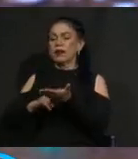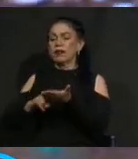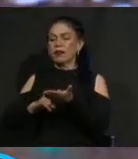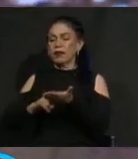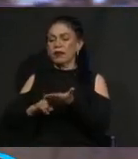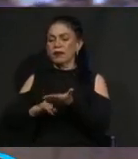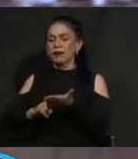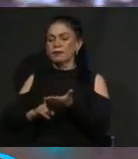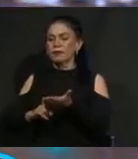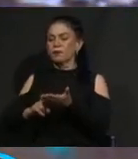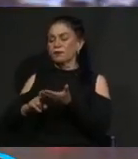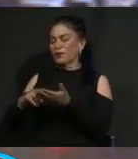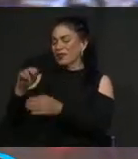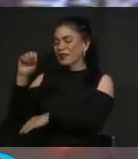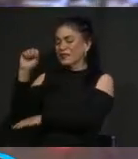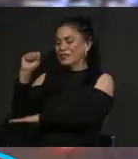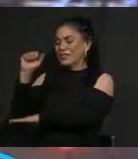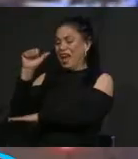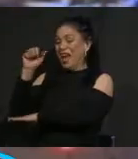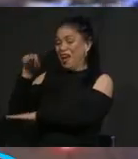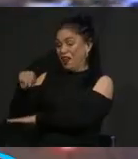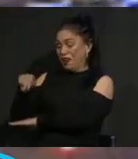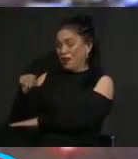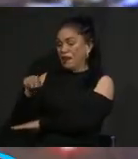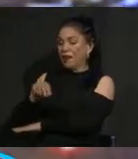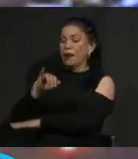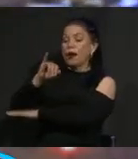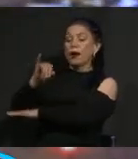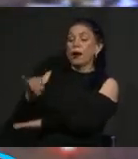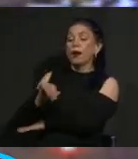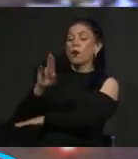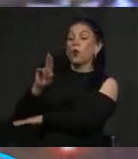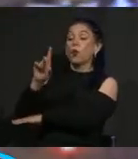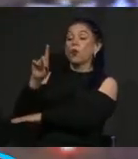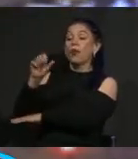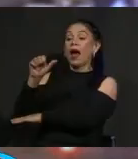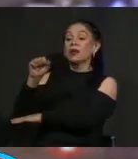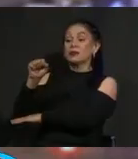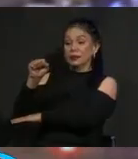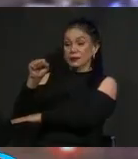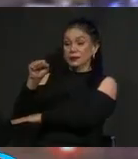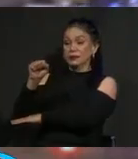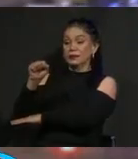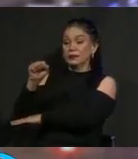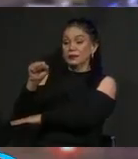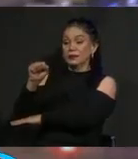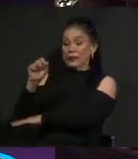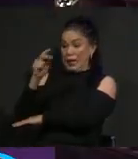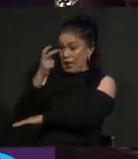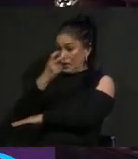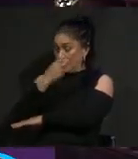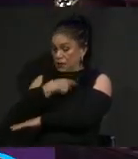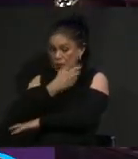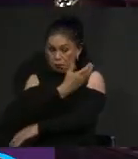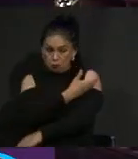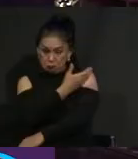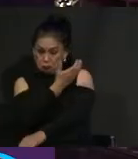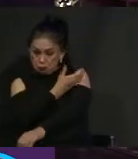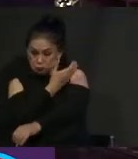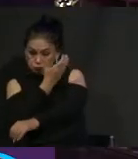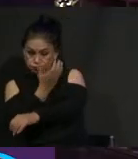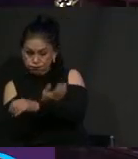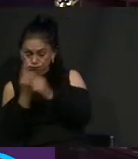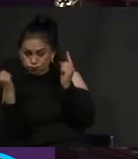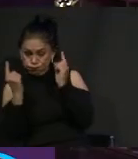y llego a Televisa dicen que dejé el carro prendido Mario castillejos que en paz descanse fue el que agarró mi carro lo